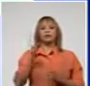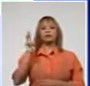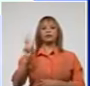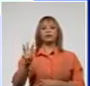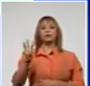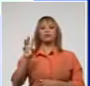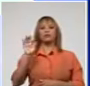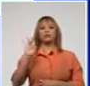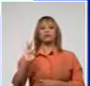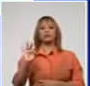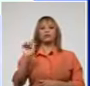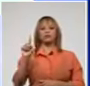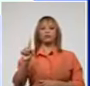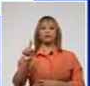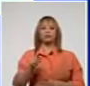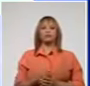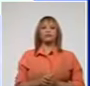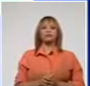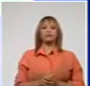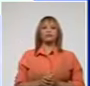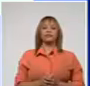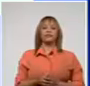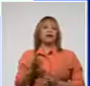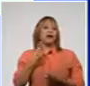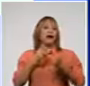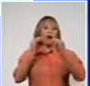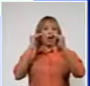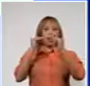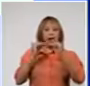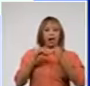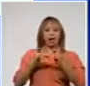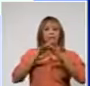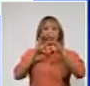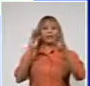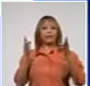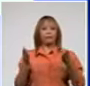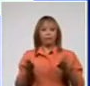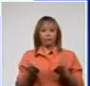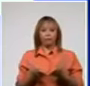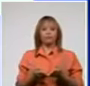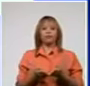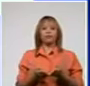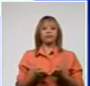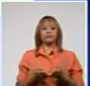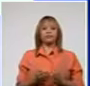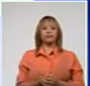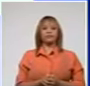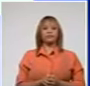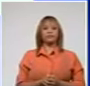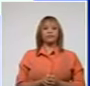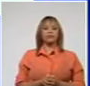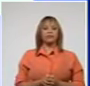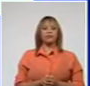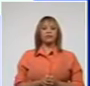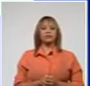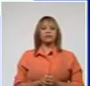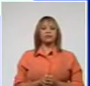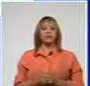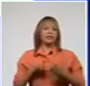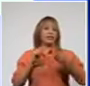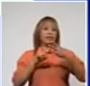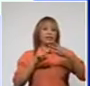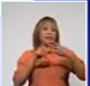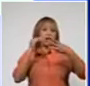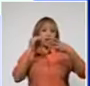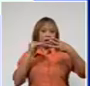121.381. Y aunque en la lista de países del mundo no es precisamente el tercer lugar, es